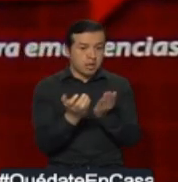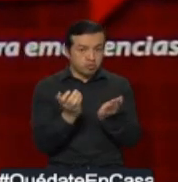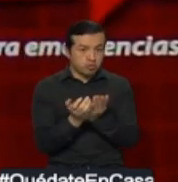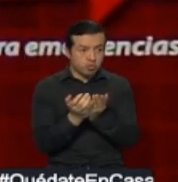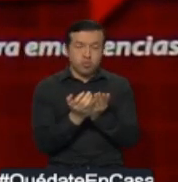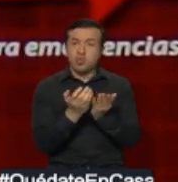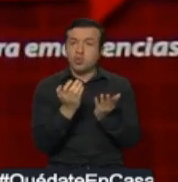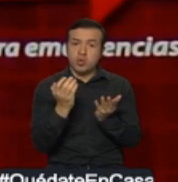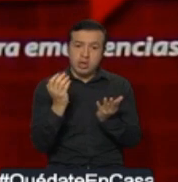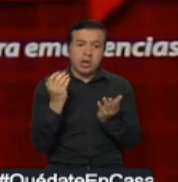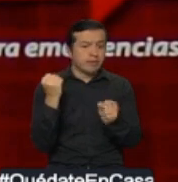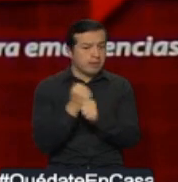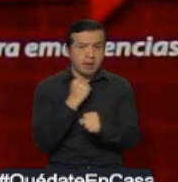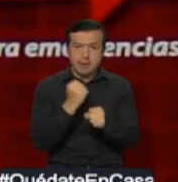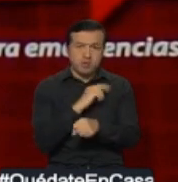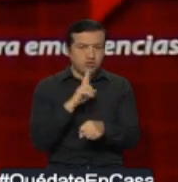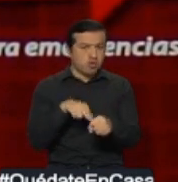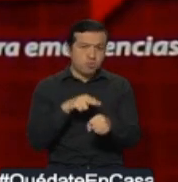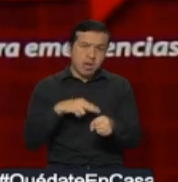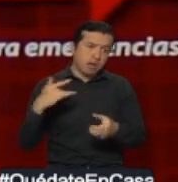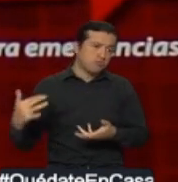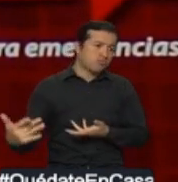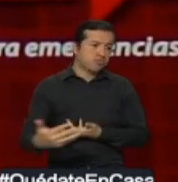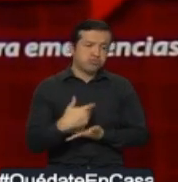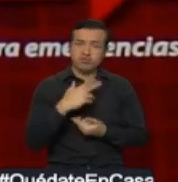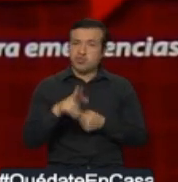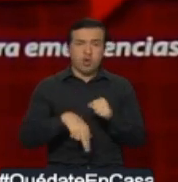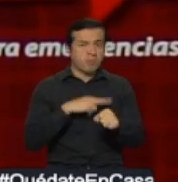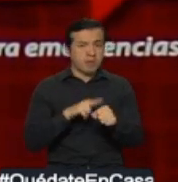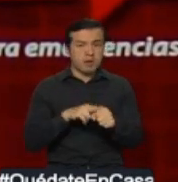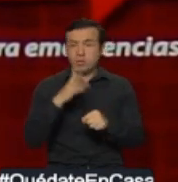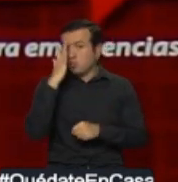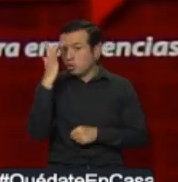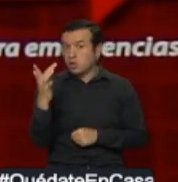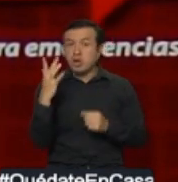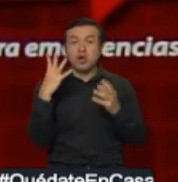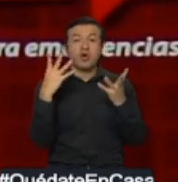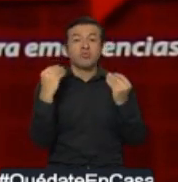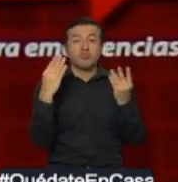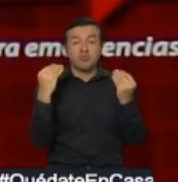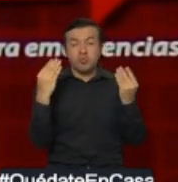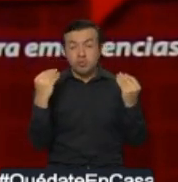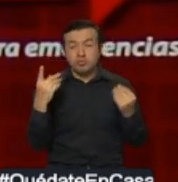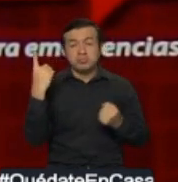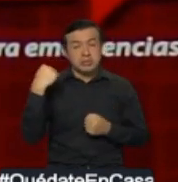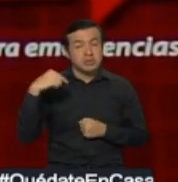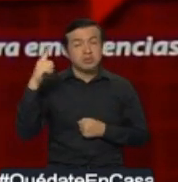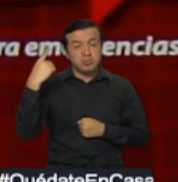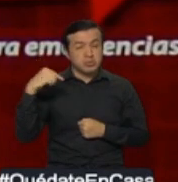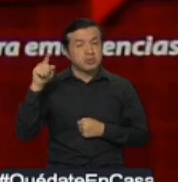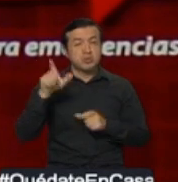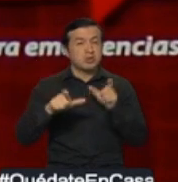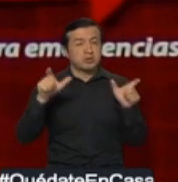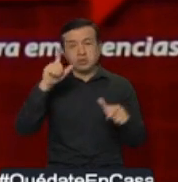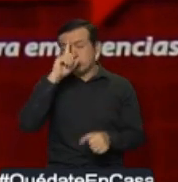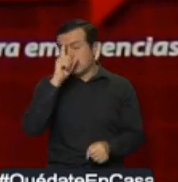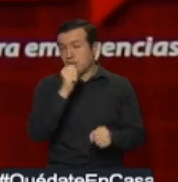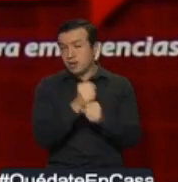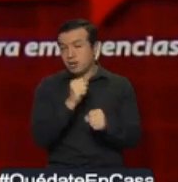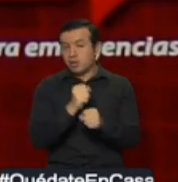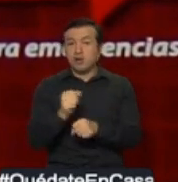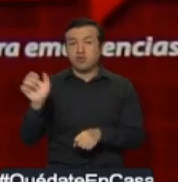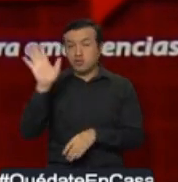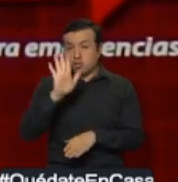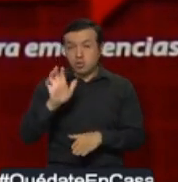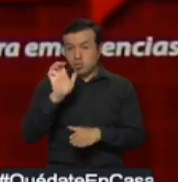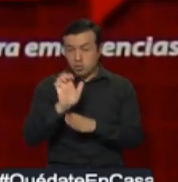basura está funcionando. Esto se lo debemos a miles, a millones de personas que en el país se